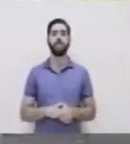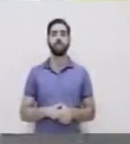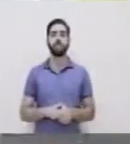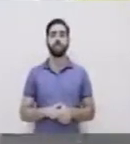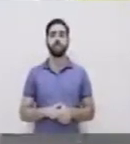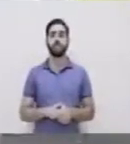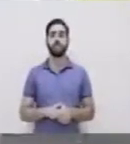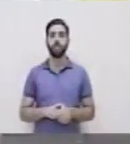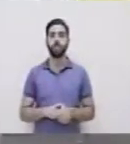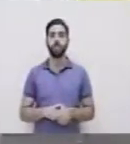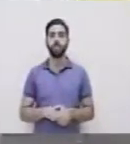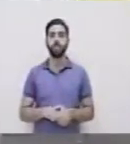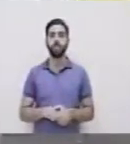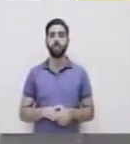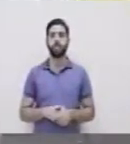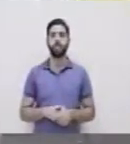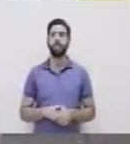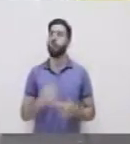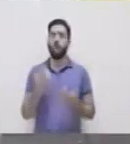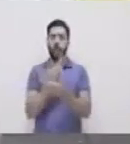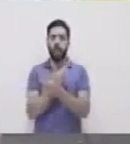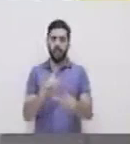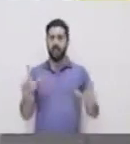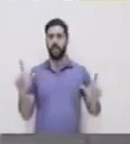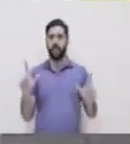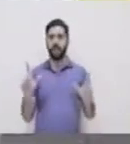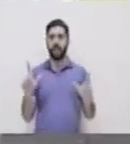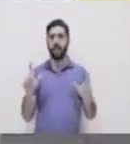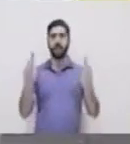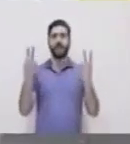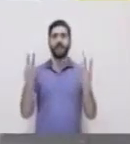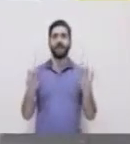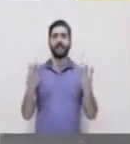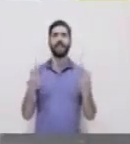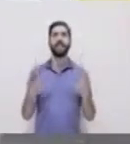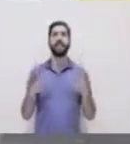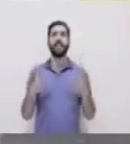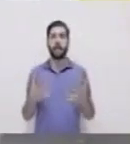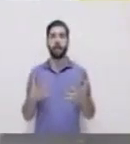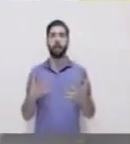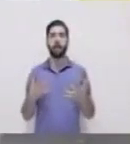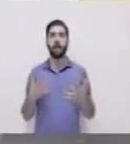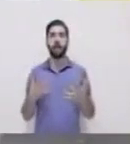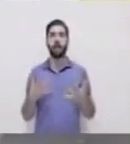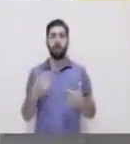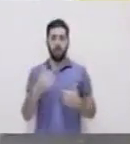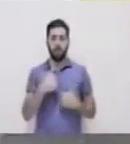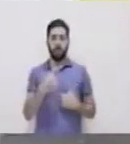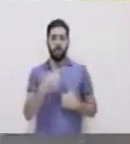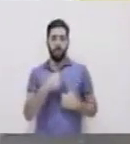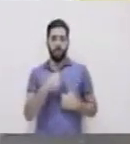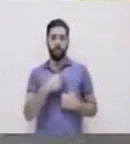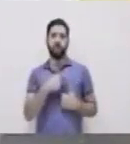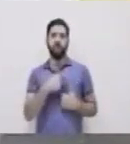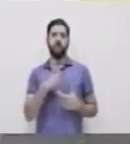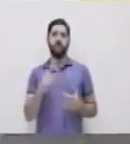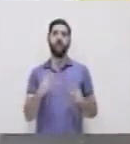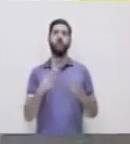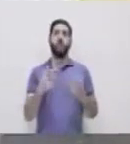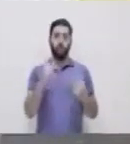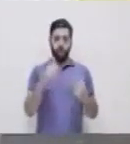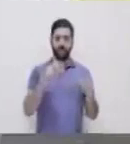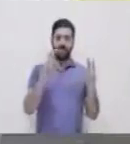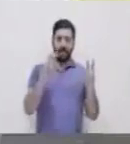¿De la libertad en sí como persona o de la libertad de ser tú mismo? La libertad de ser, o sea, el tema es la libertad de ser tú